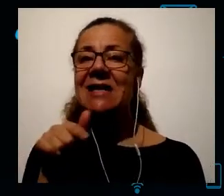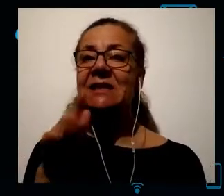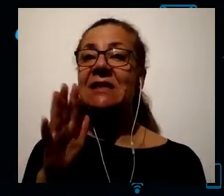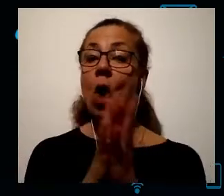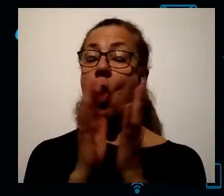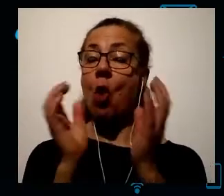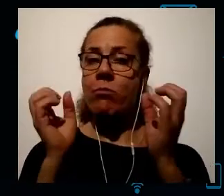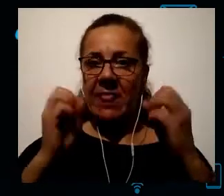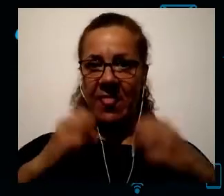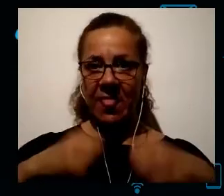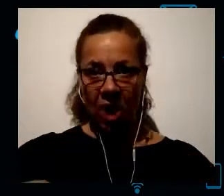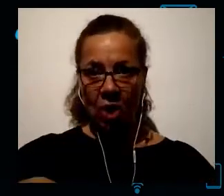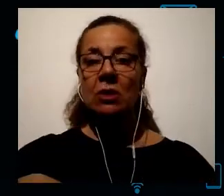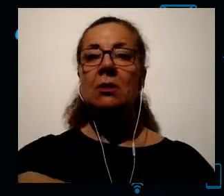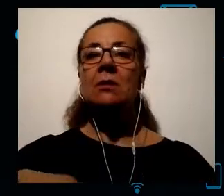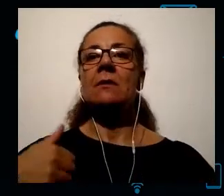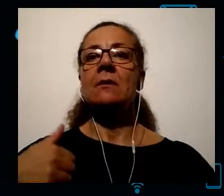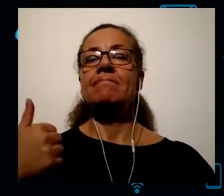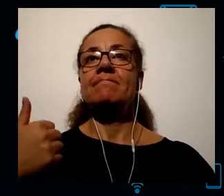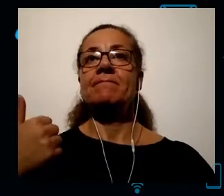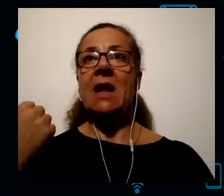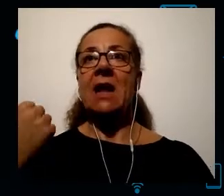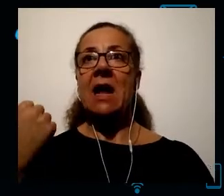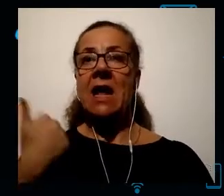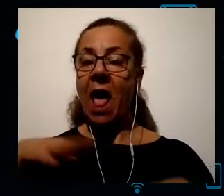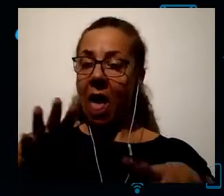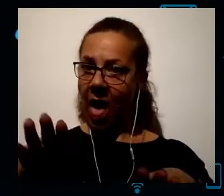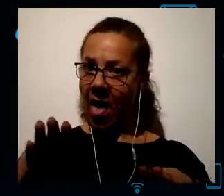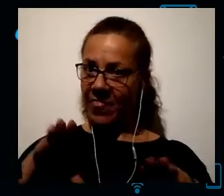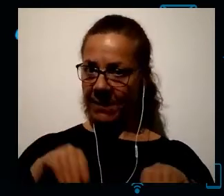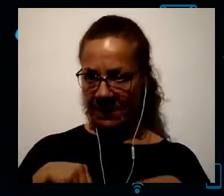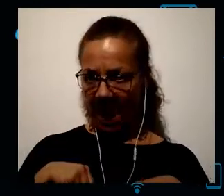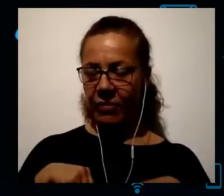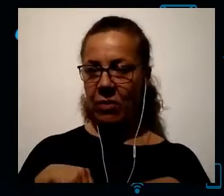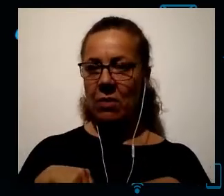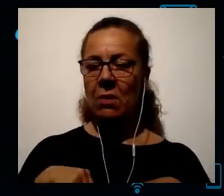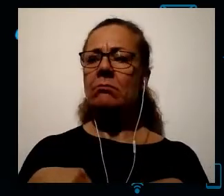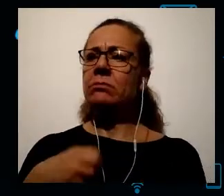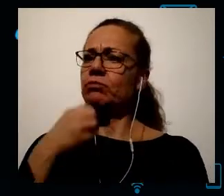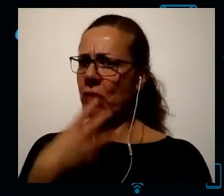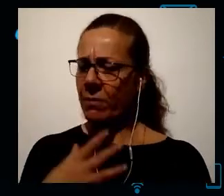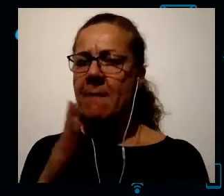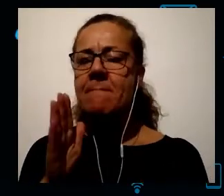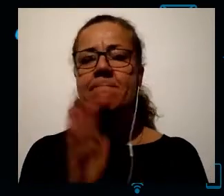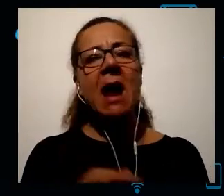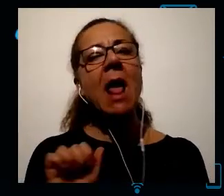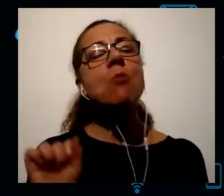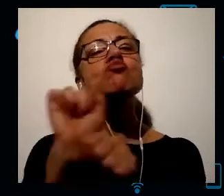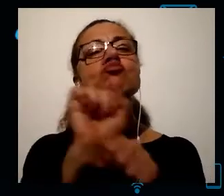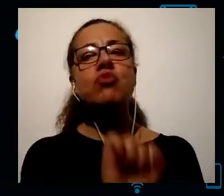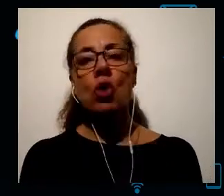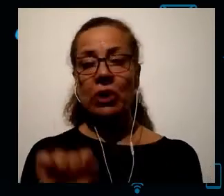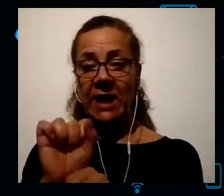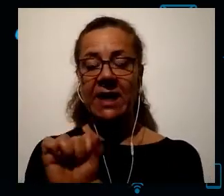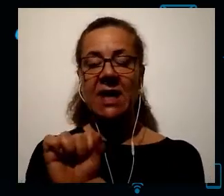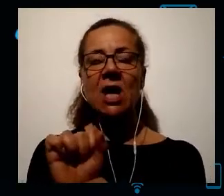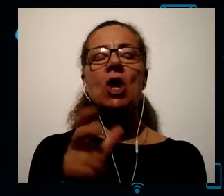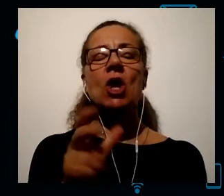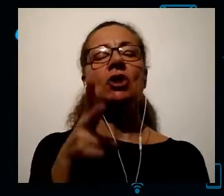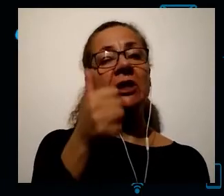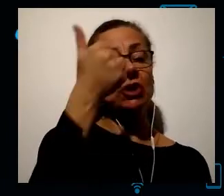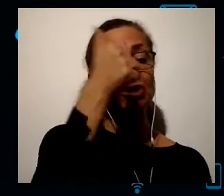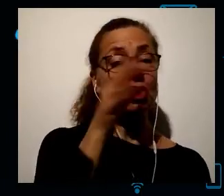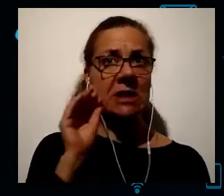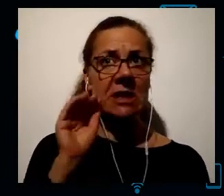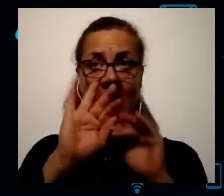que nos hemos que hemos aceptado como saludable y como buena para proteger los derechos de niños y niñas en el